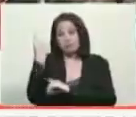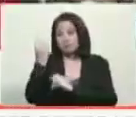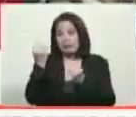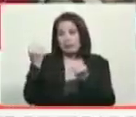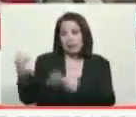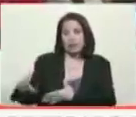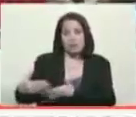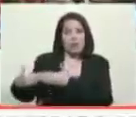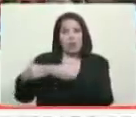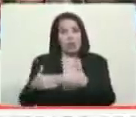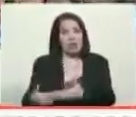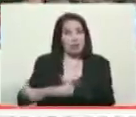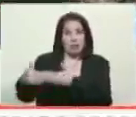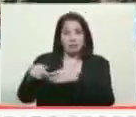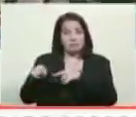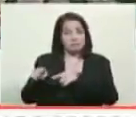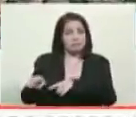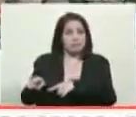entregamos o permitimos que la entreguemos.